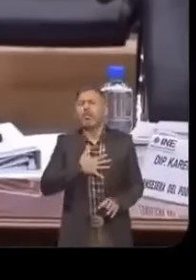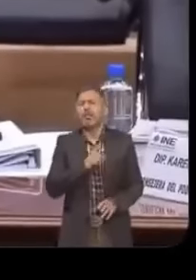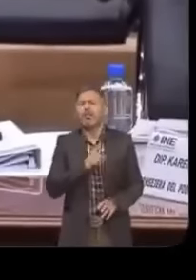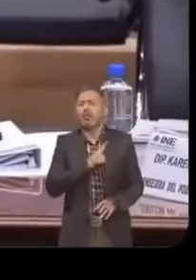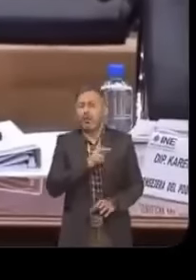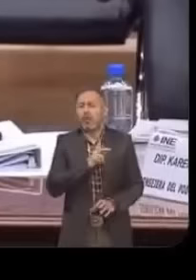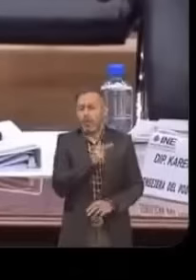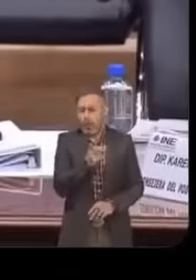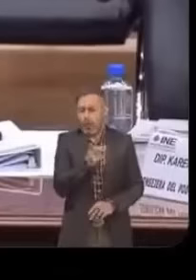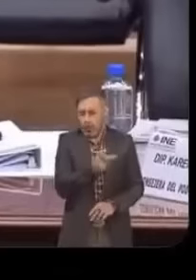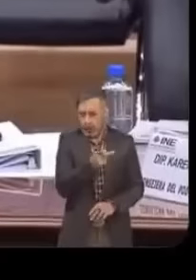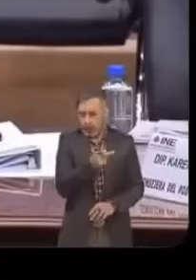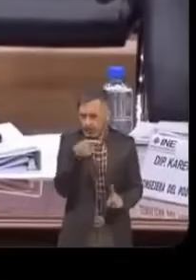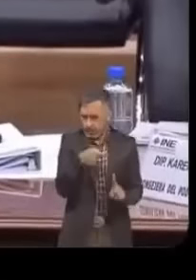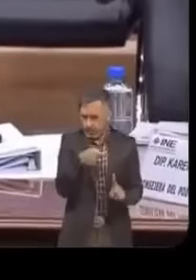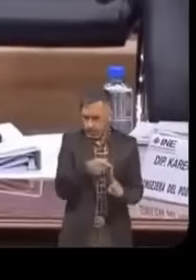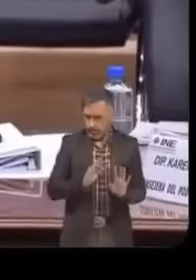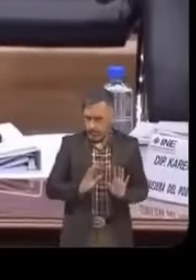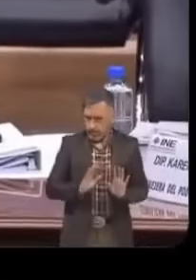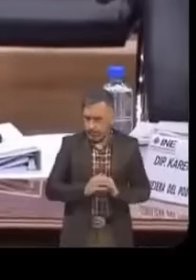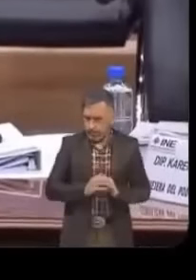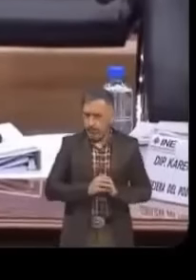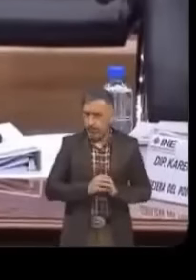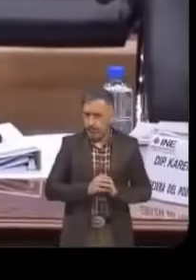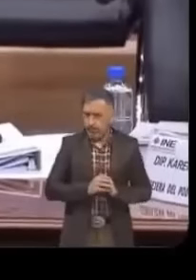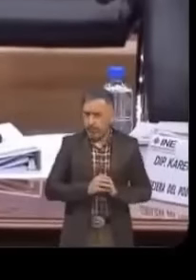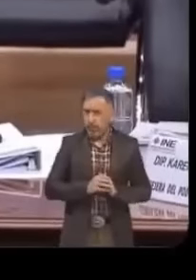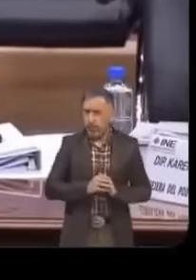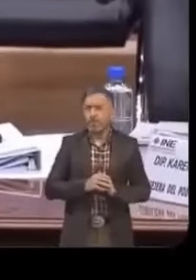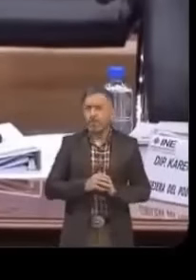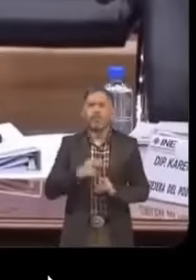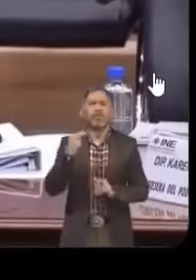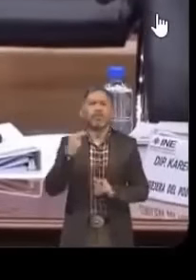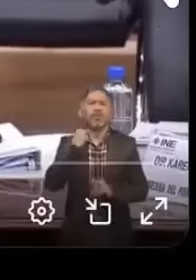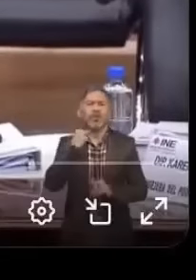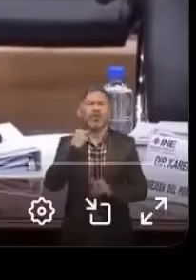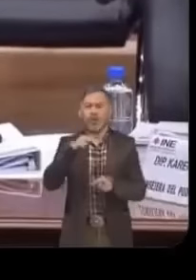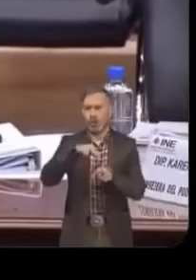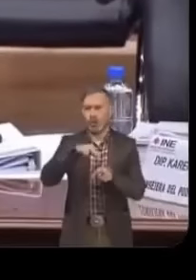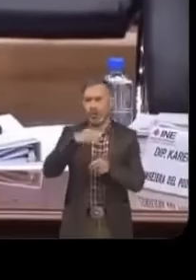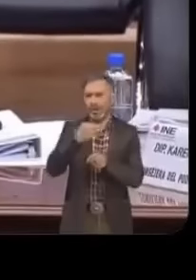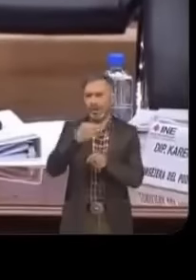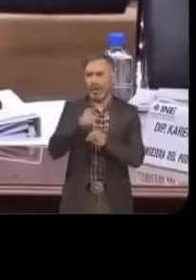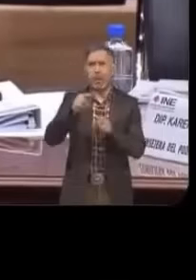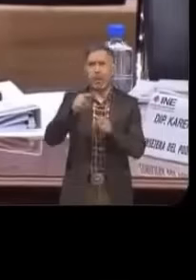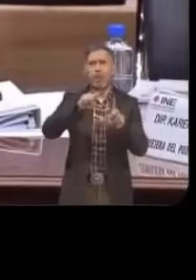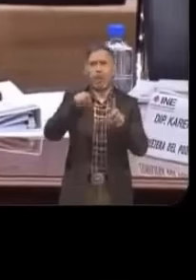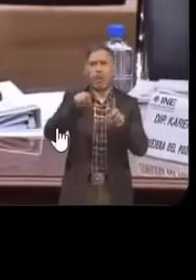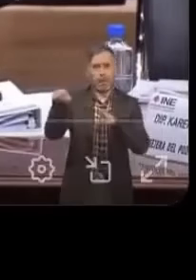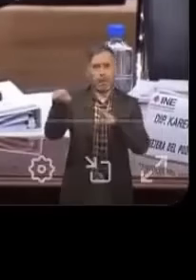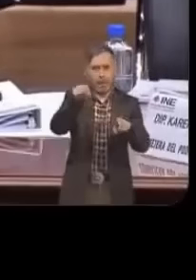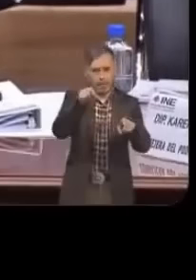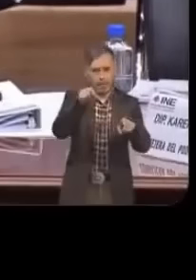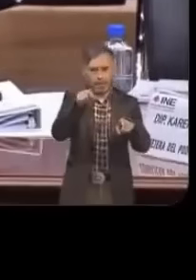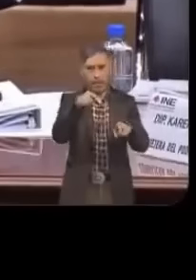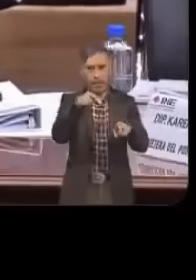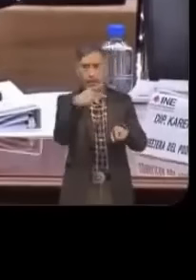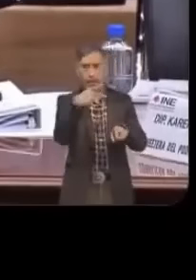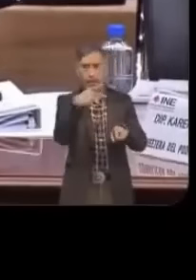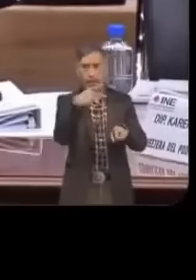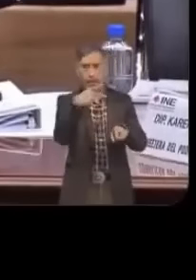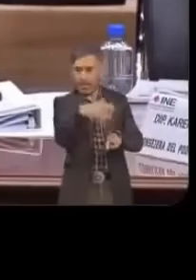repartir notarías públicas plasmadas y firmadas por su